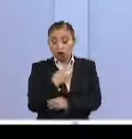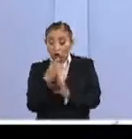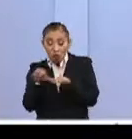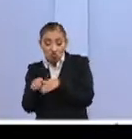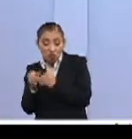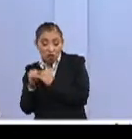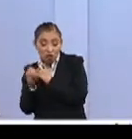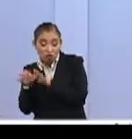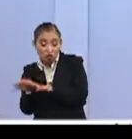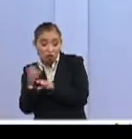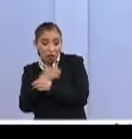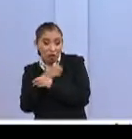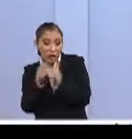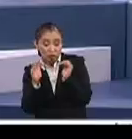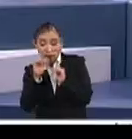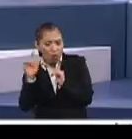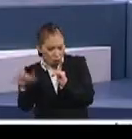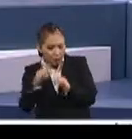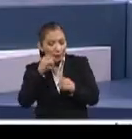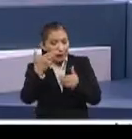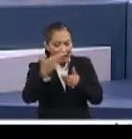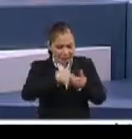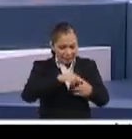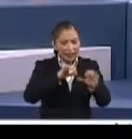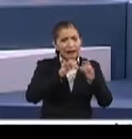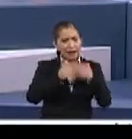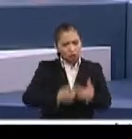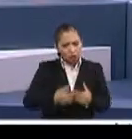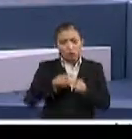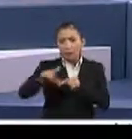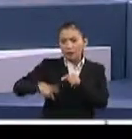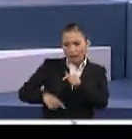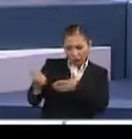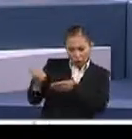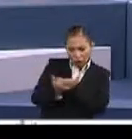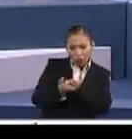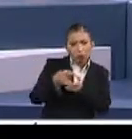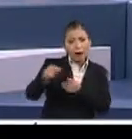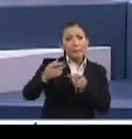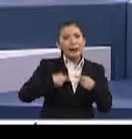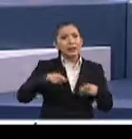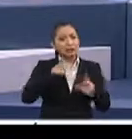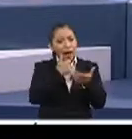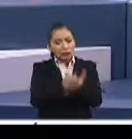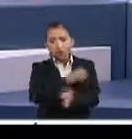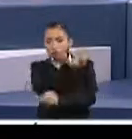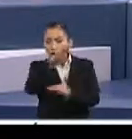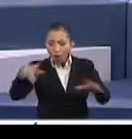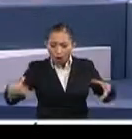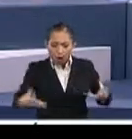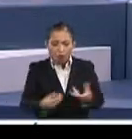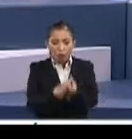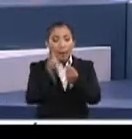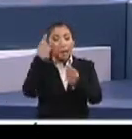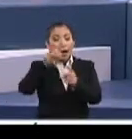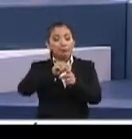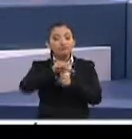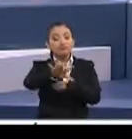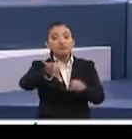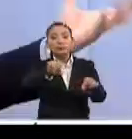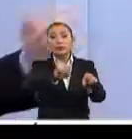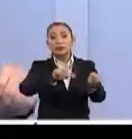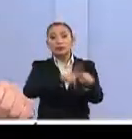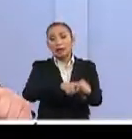entre instituciones de educación superior. Entra la industria, entra el gobierno, entra la sociedad. Todo esto debe ser con un impacto